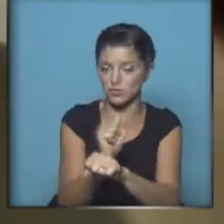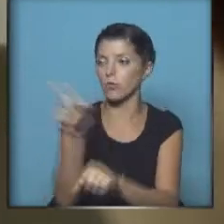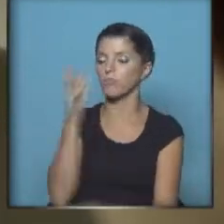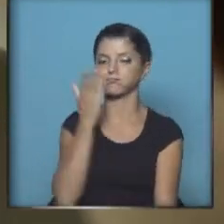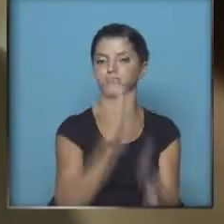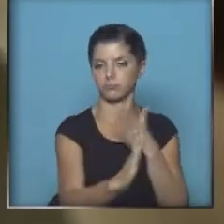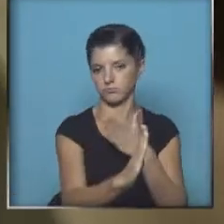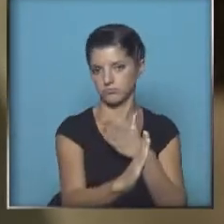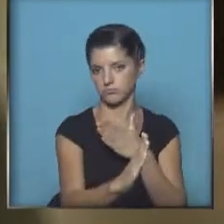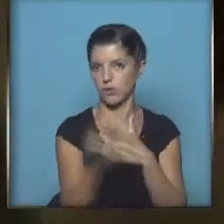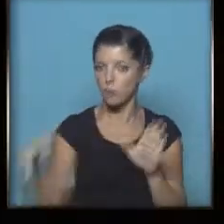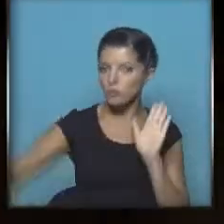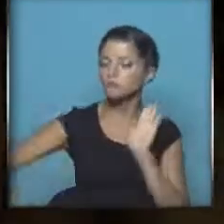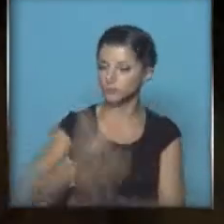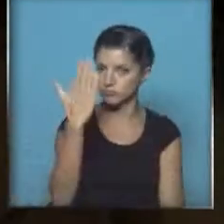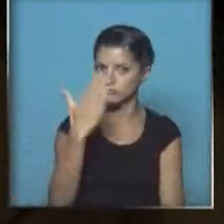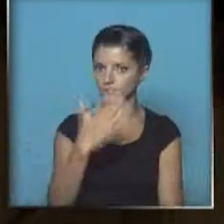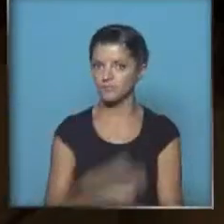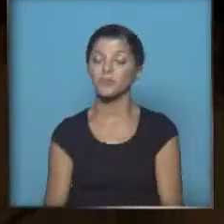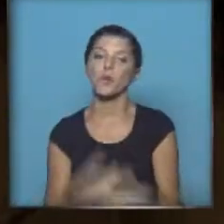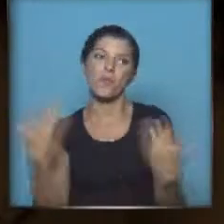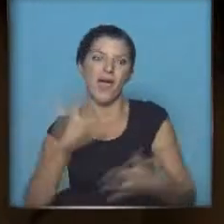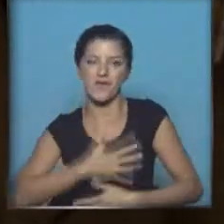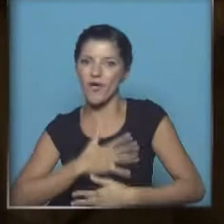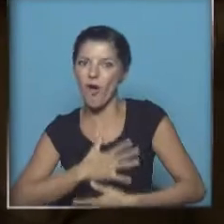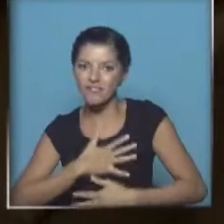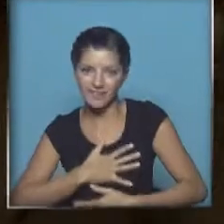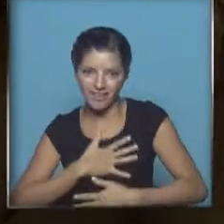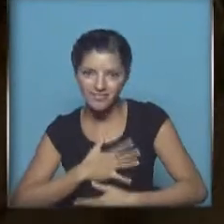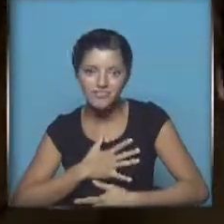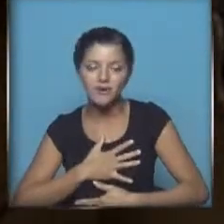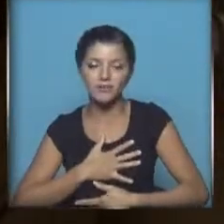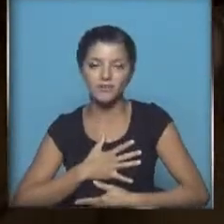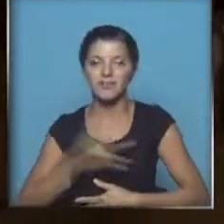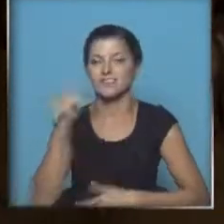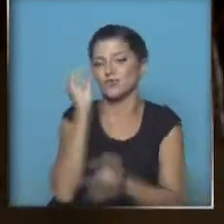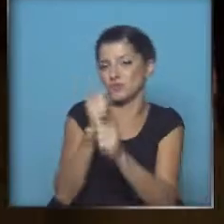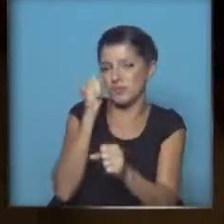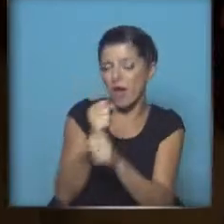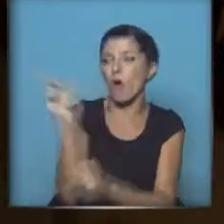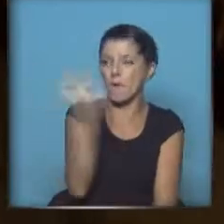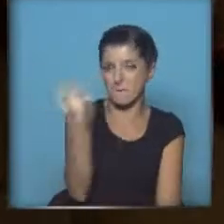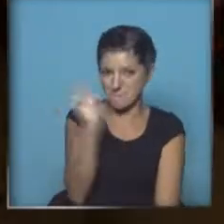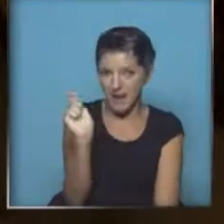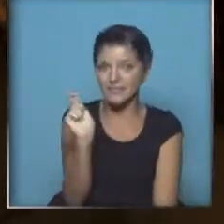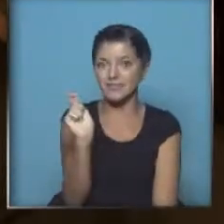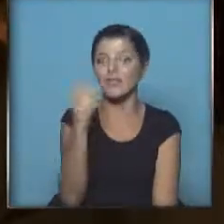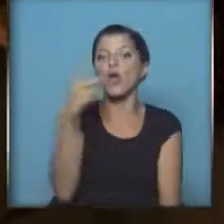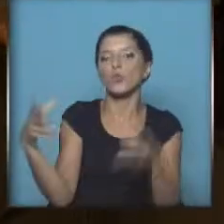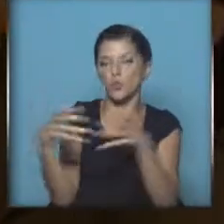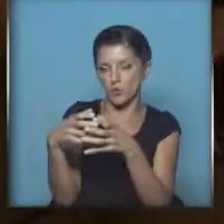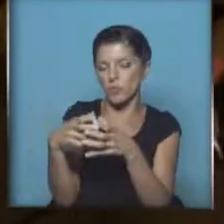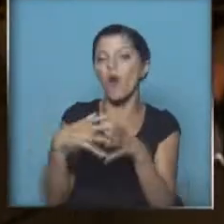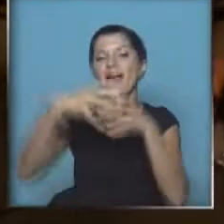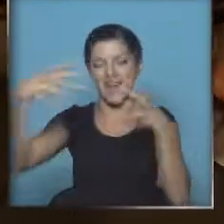Turrito. Raja. Bueno, muy contentos. Es el corolario de un trabajo de muchos meses, de un equipo muy grande de